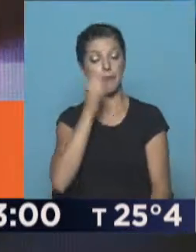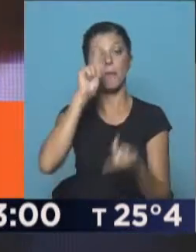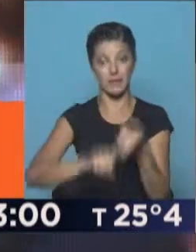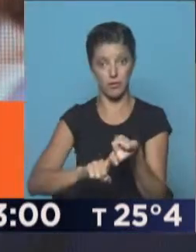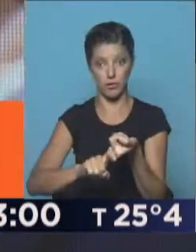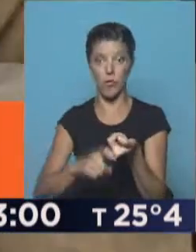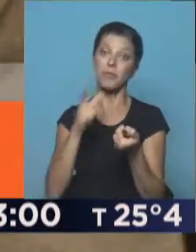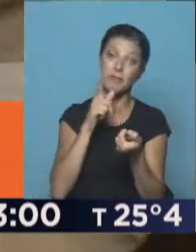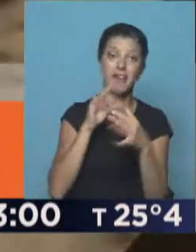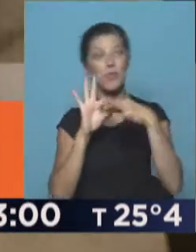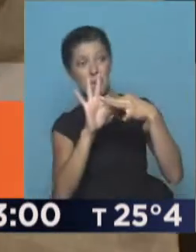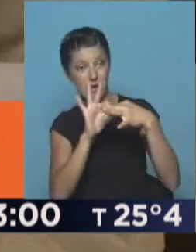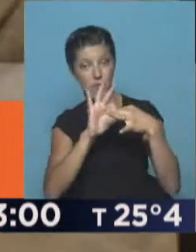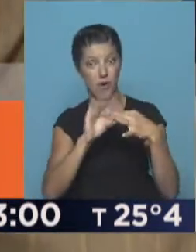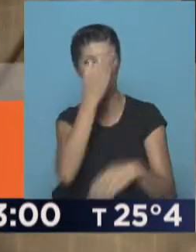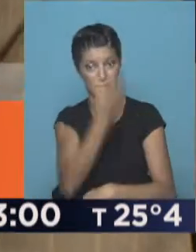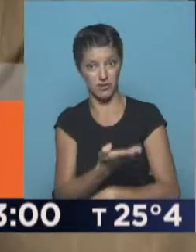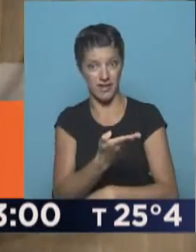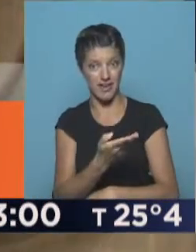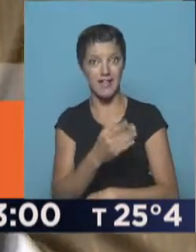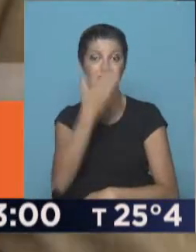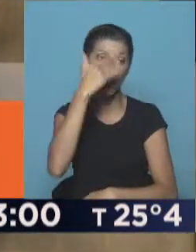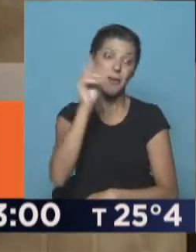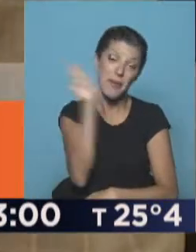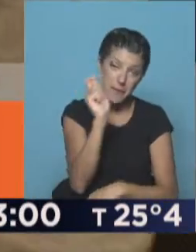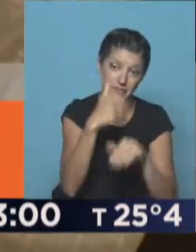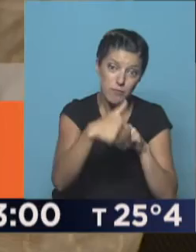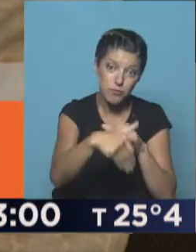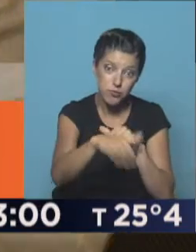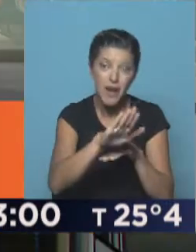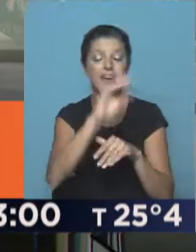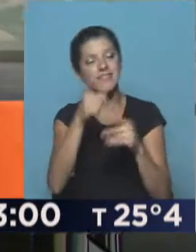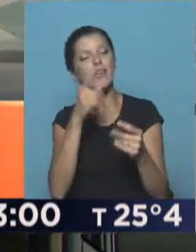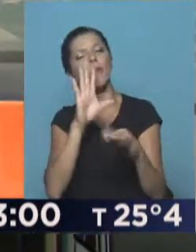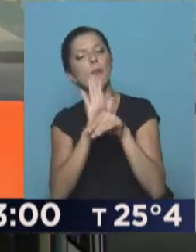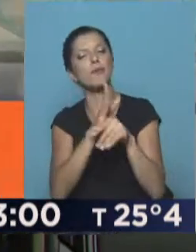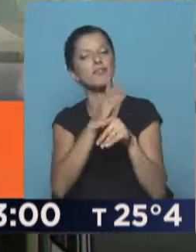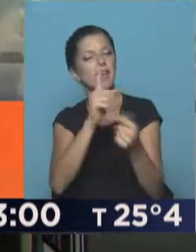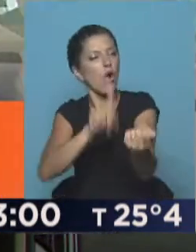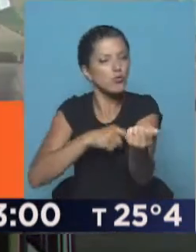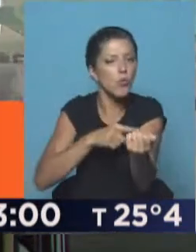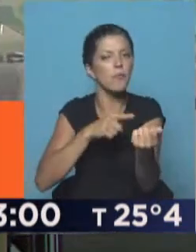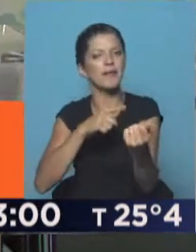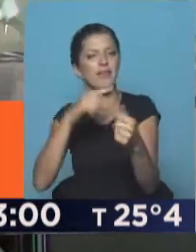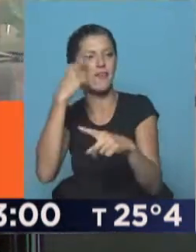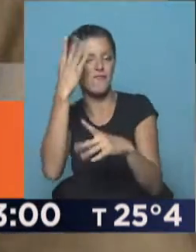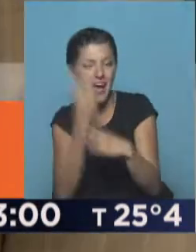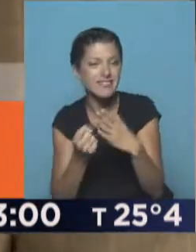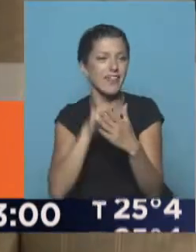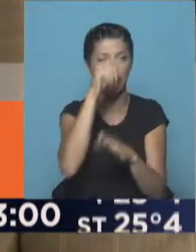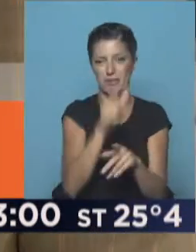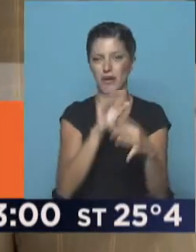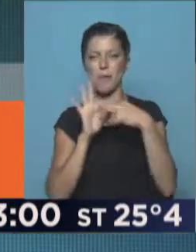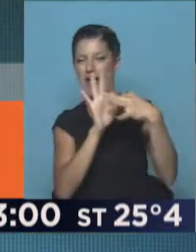al otro. Si tenés un matrimonio que dura más de cierta cantidad de meses, te adquirís los vicios del otro y también los defectos del otro. Y medio que negociás un punto